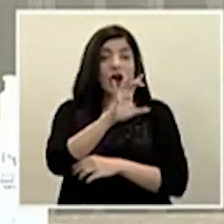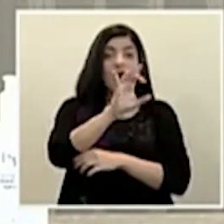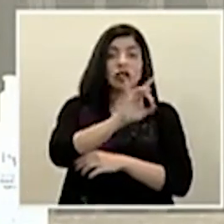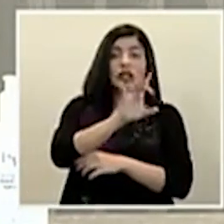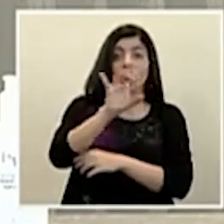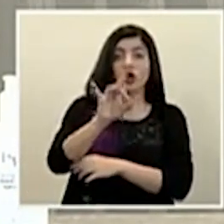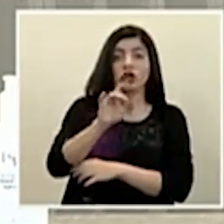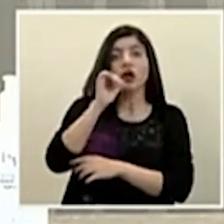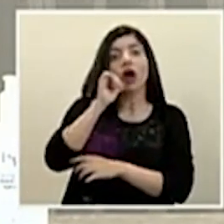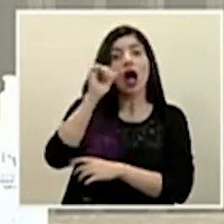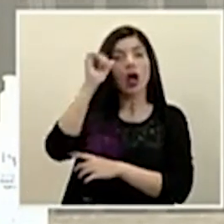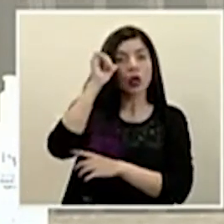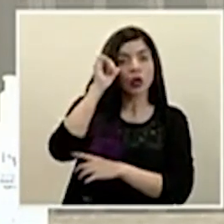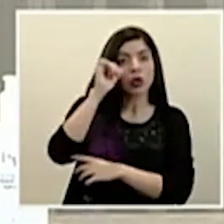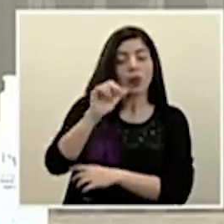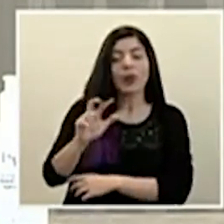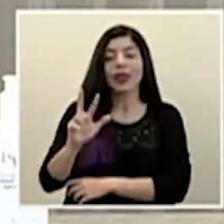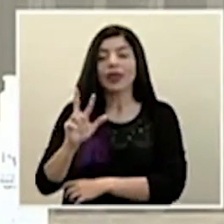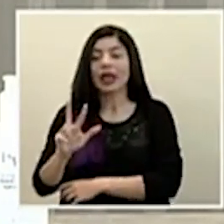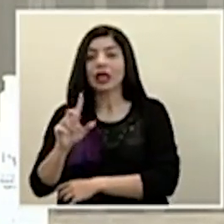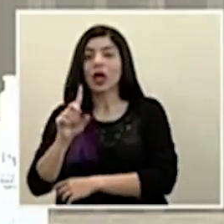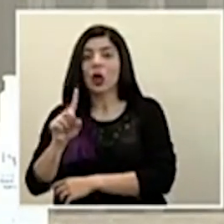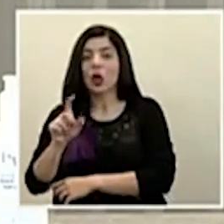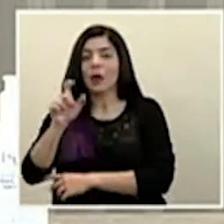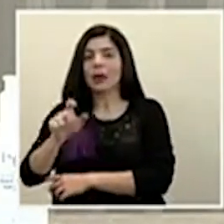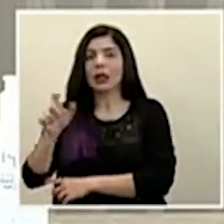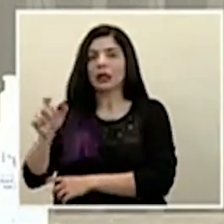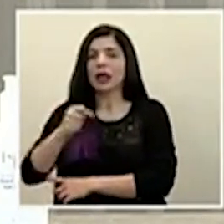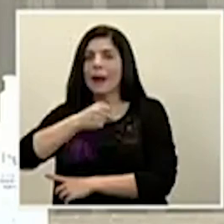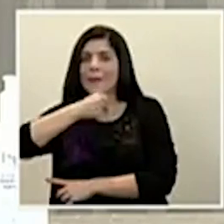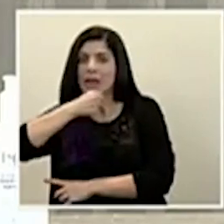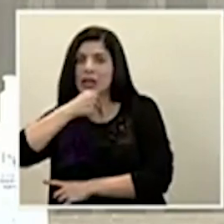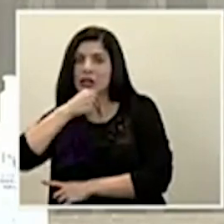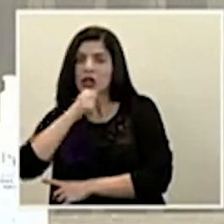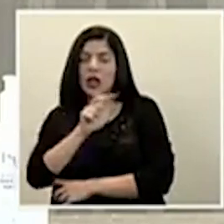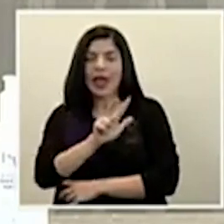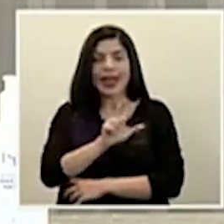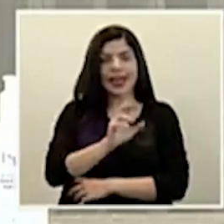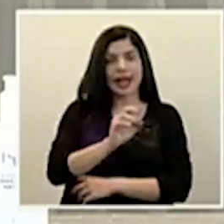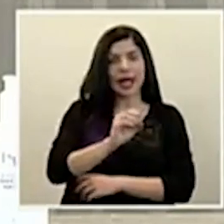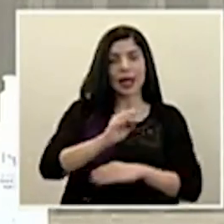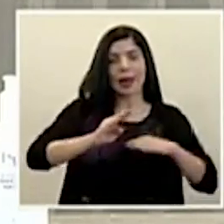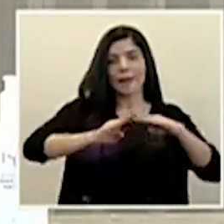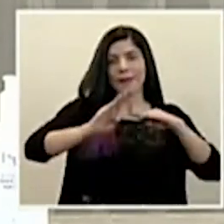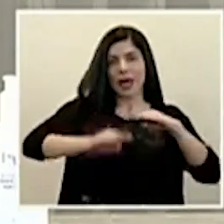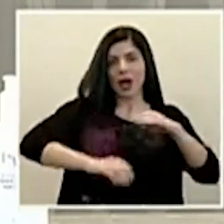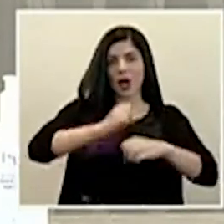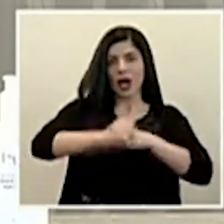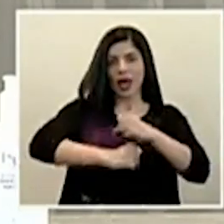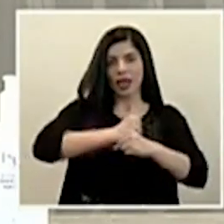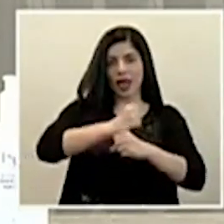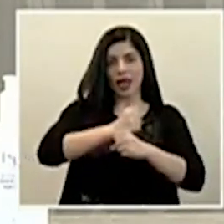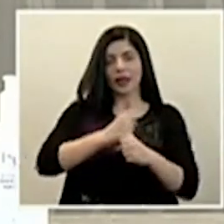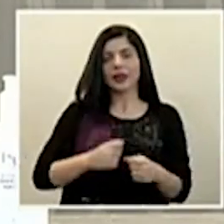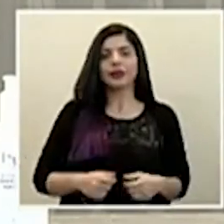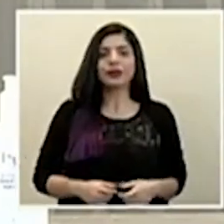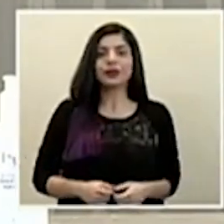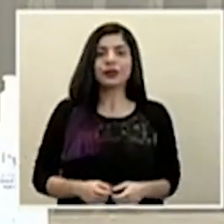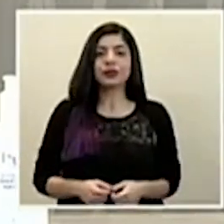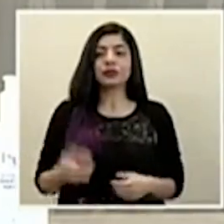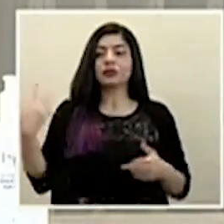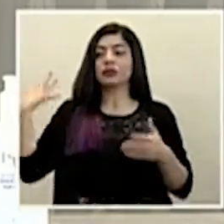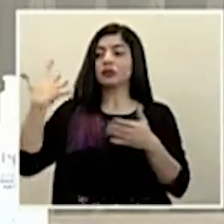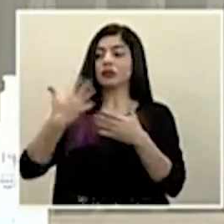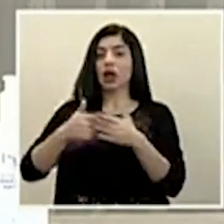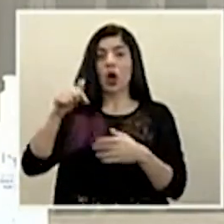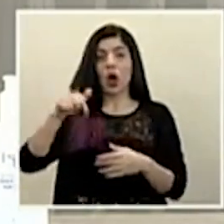588 adultos, 31 personas mayores y 30 menores de edad. Al día de